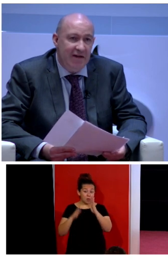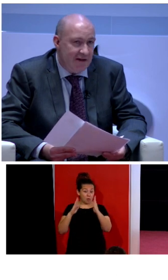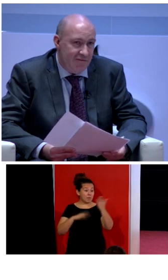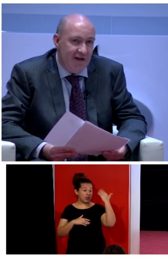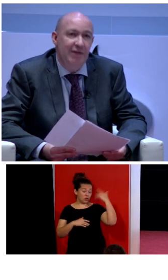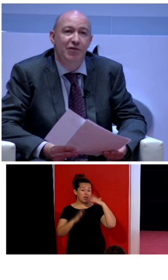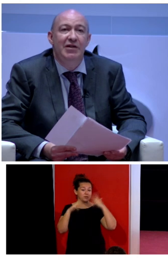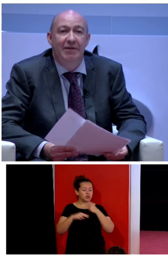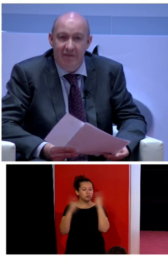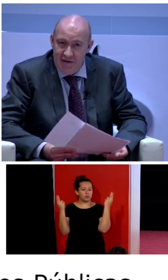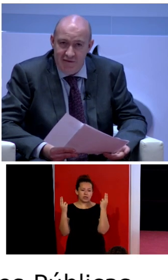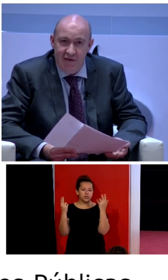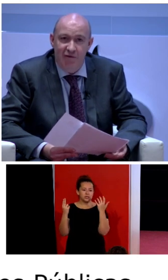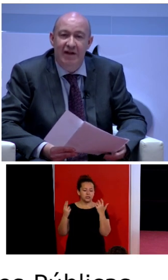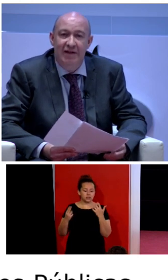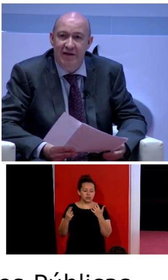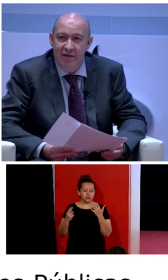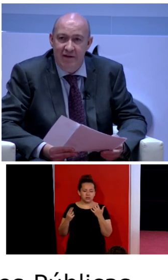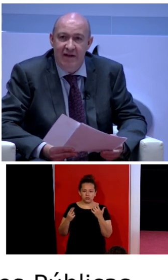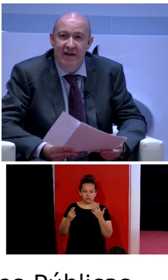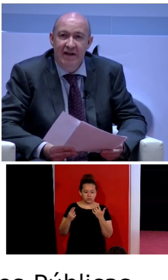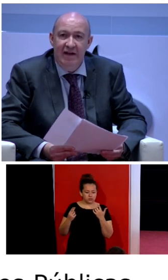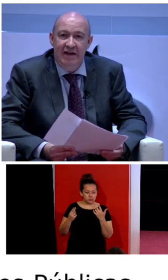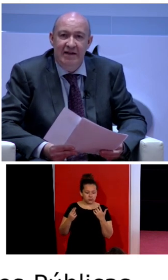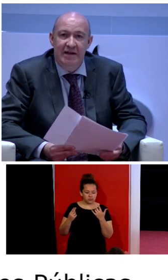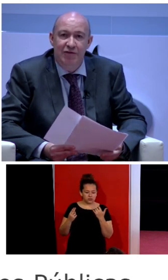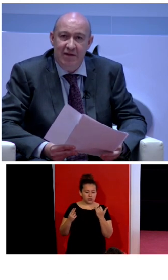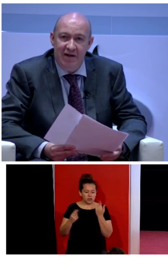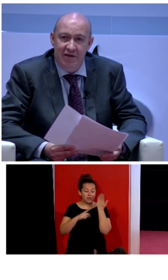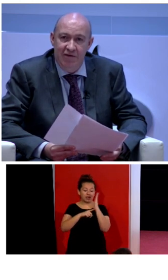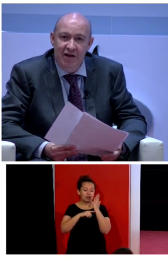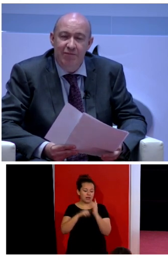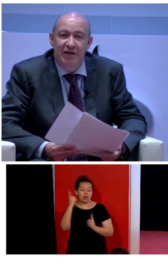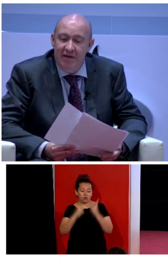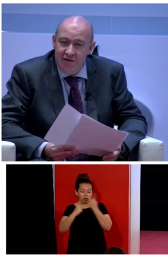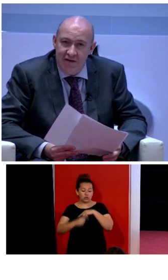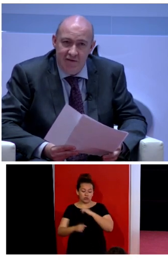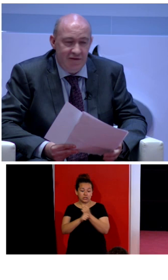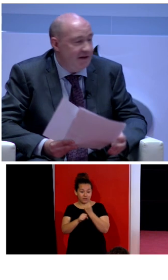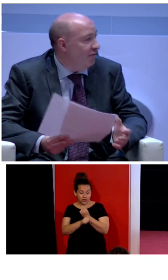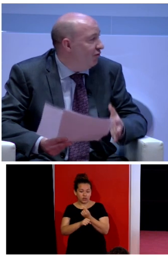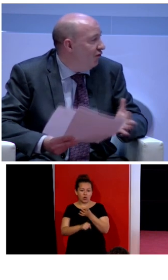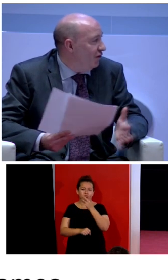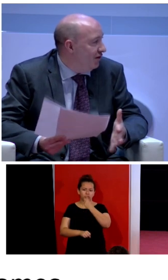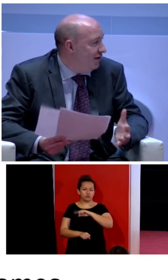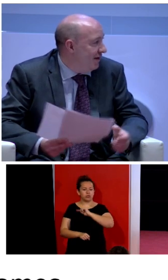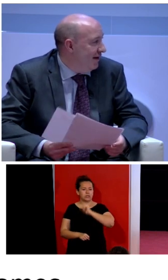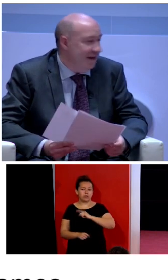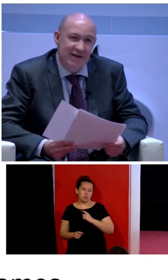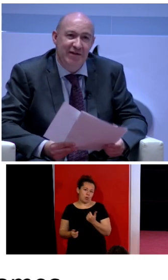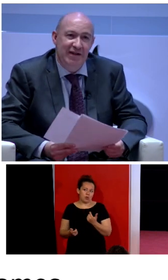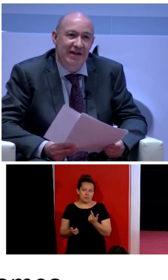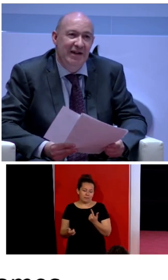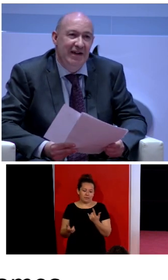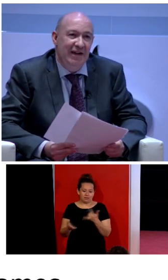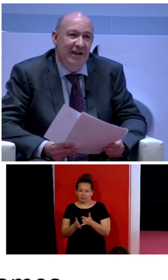aunque había algún ejemplo y había administraciones públicas que efectivamente estábamos trabajando, pues en cierto sentido nos sentíamos un poco pioneros en trabajar en